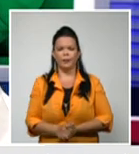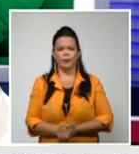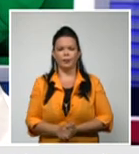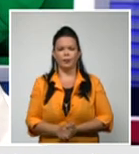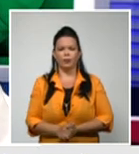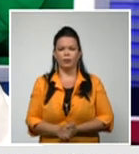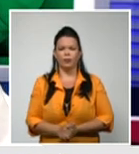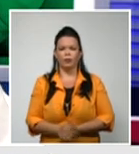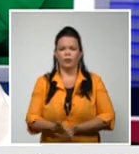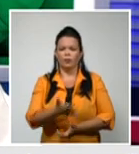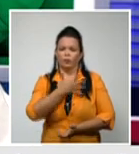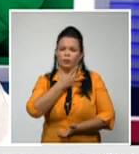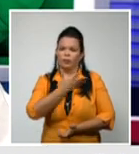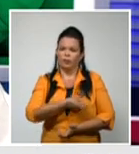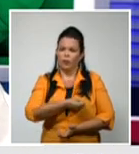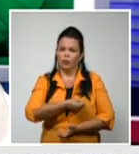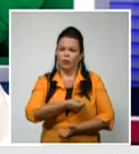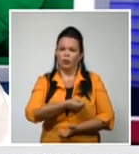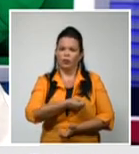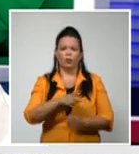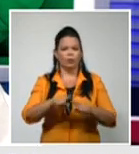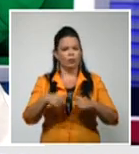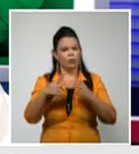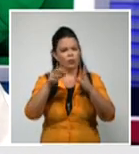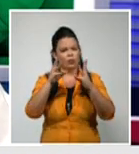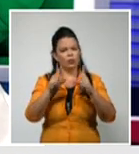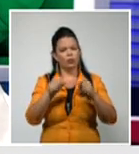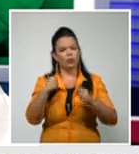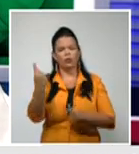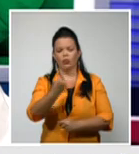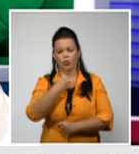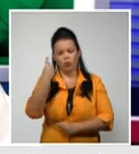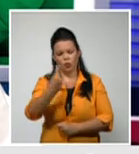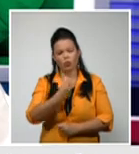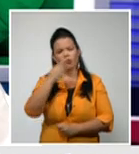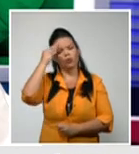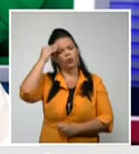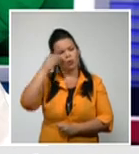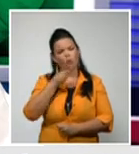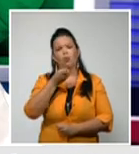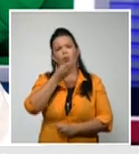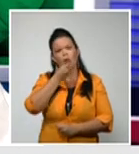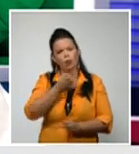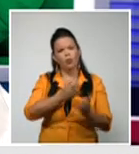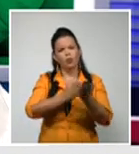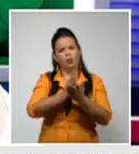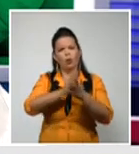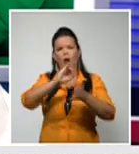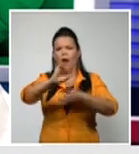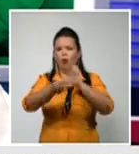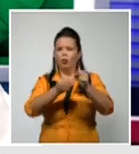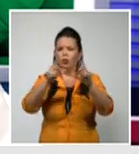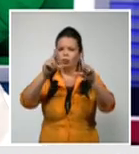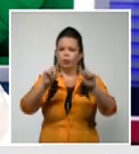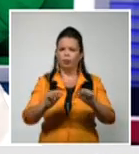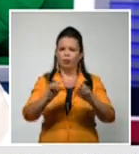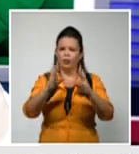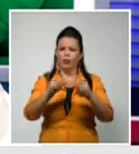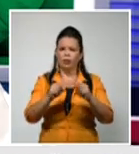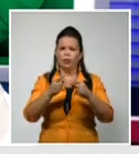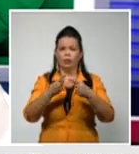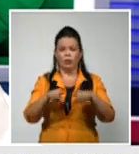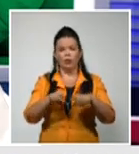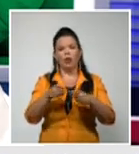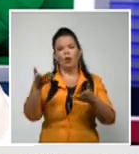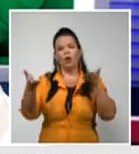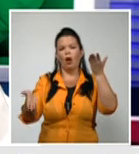insatisfecho con esta letalidad, consideramos que todavía podemos bajarla más, aunque si la comparamos con el mundo,